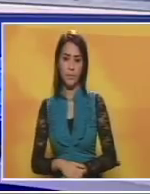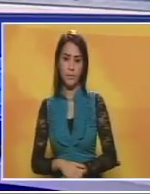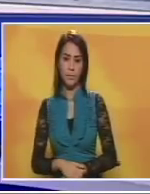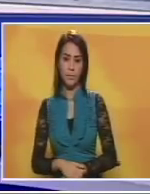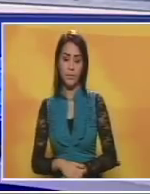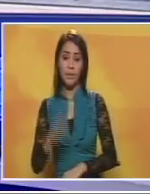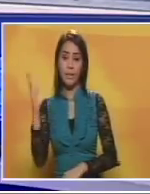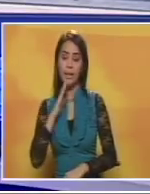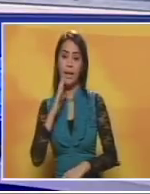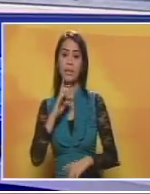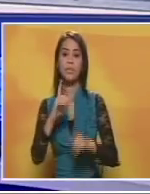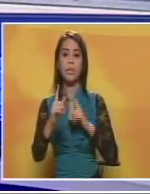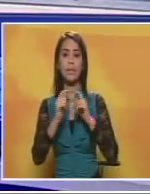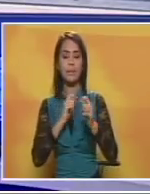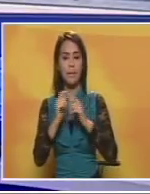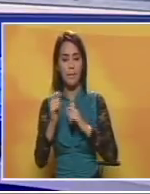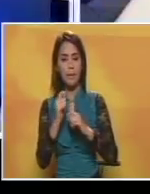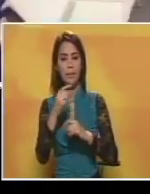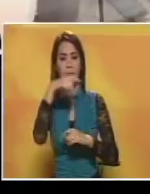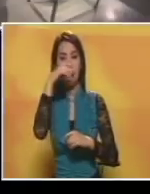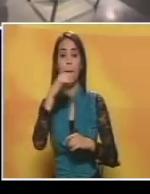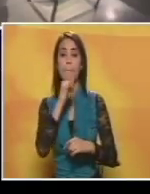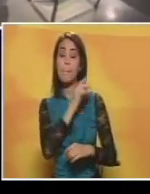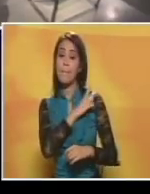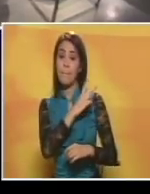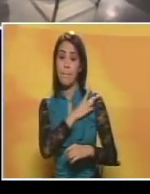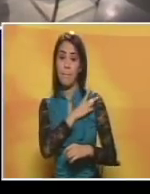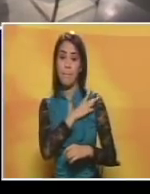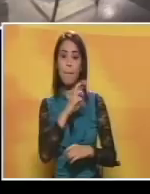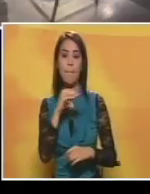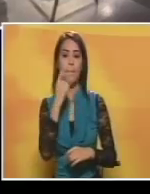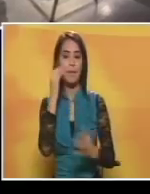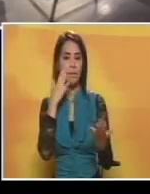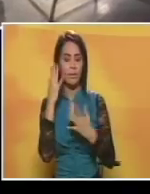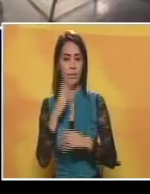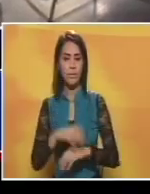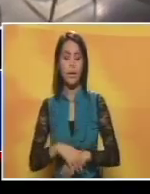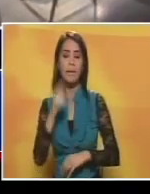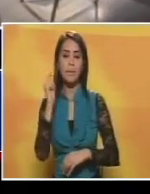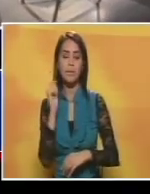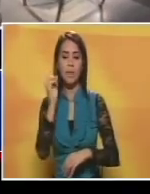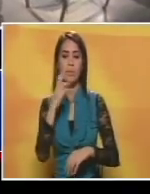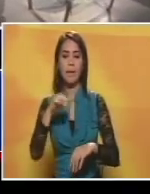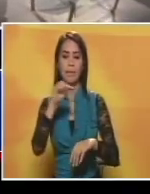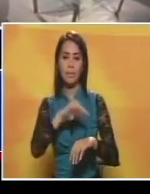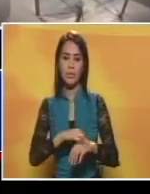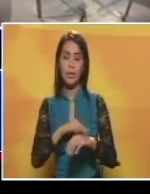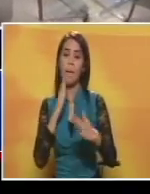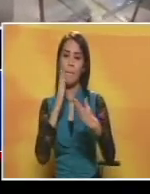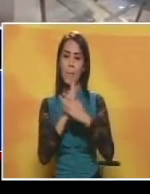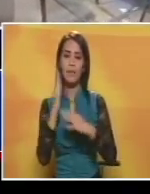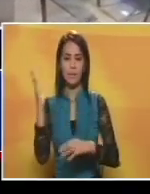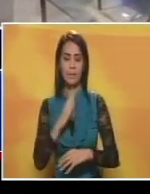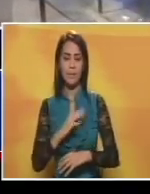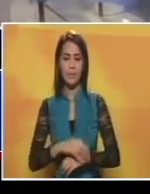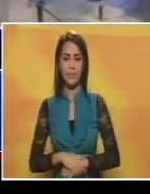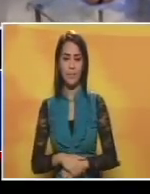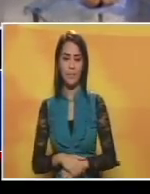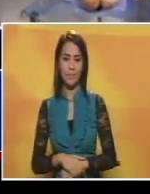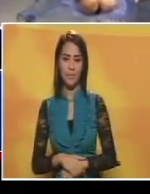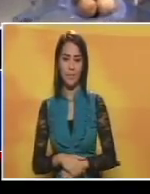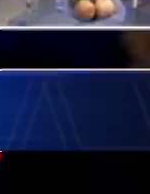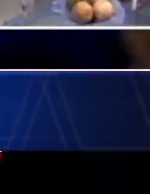Y al regreso, una entrevista a Venevisión, Endrina estará conversando con Miguel Pizarro, diputado ante la Asamblea Nacional. Hacemos una breve pausa y ya